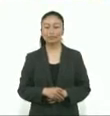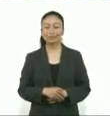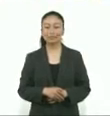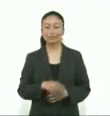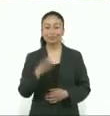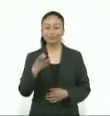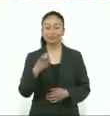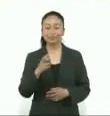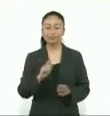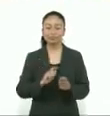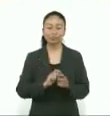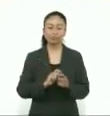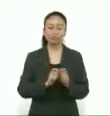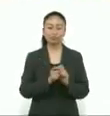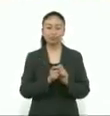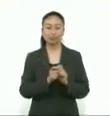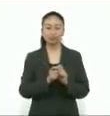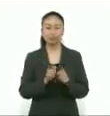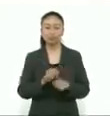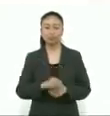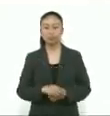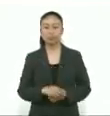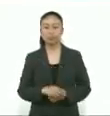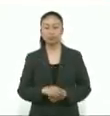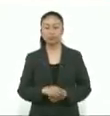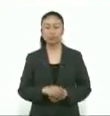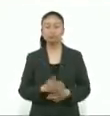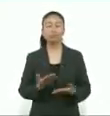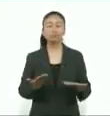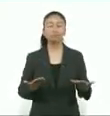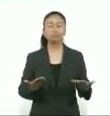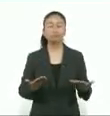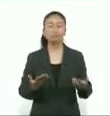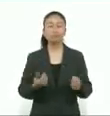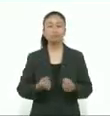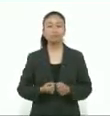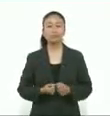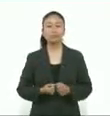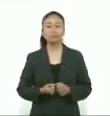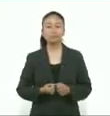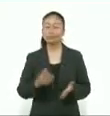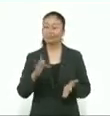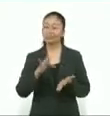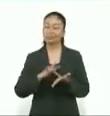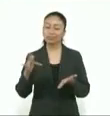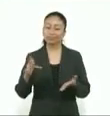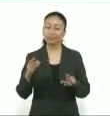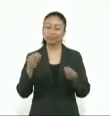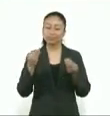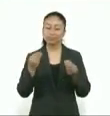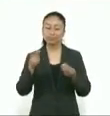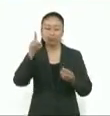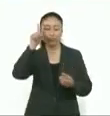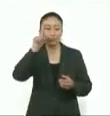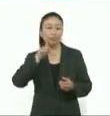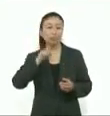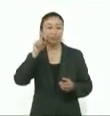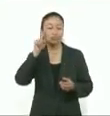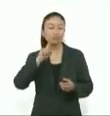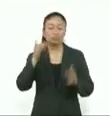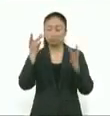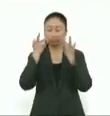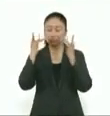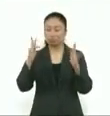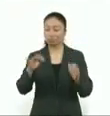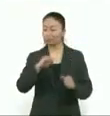Esta transformación se debe a muchas de nosotras que no hemos claudicado,